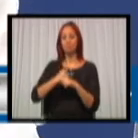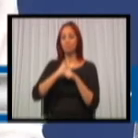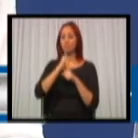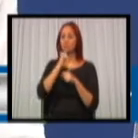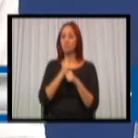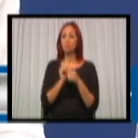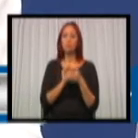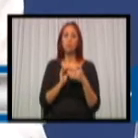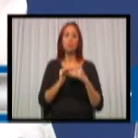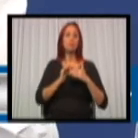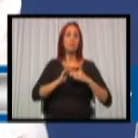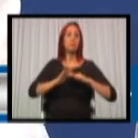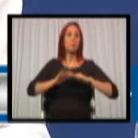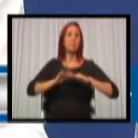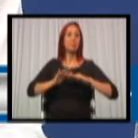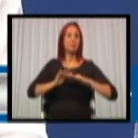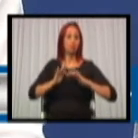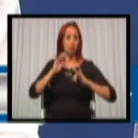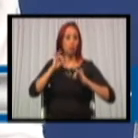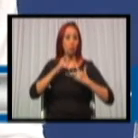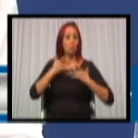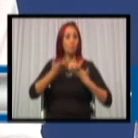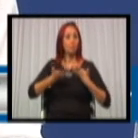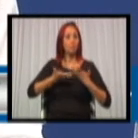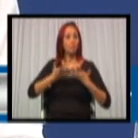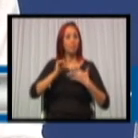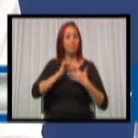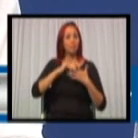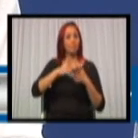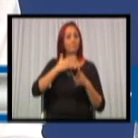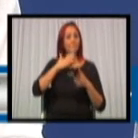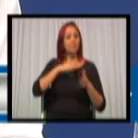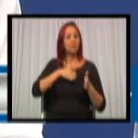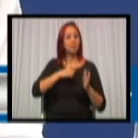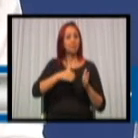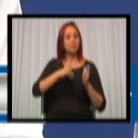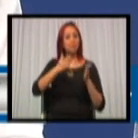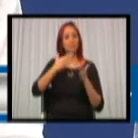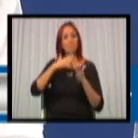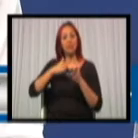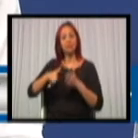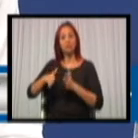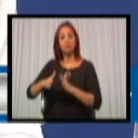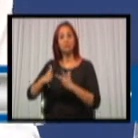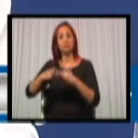un pretexto en cuanto al mal estado de los caminos del cantón.